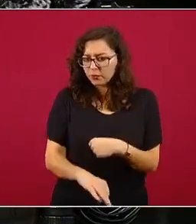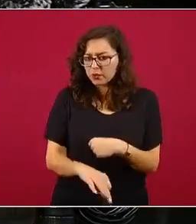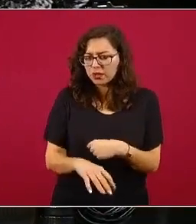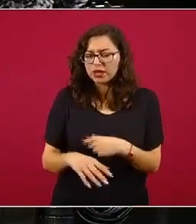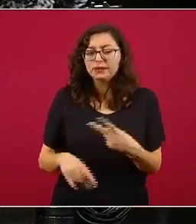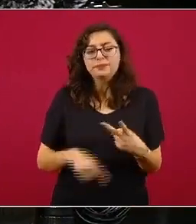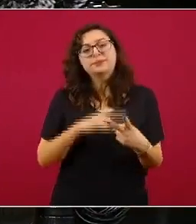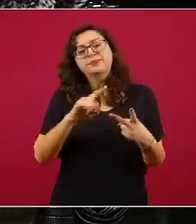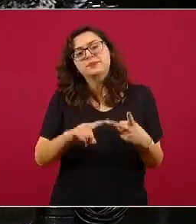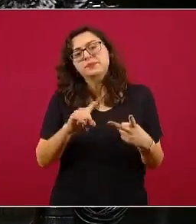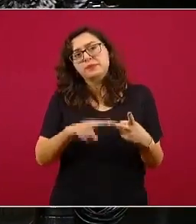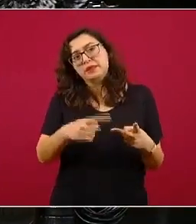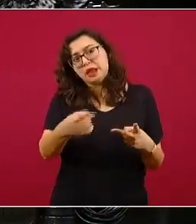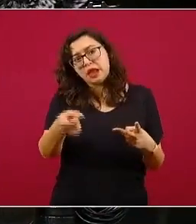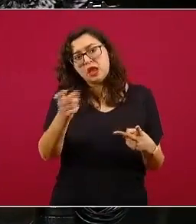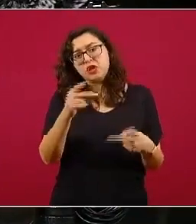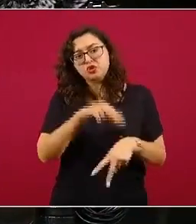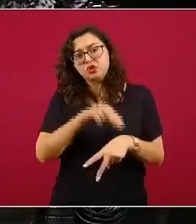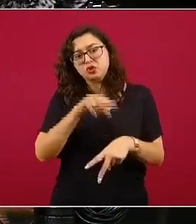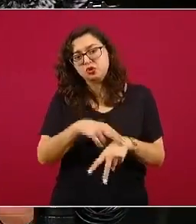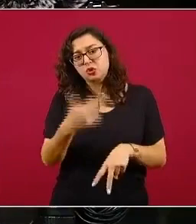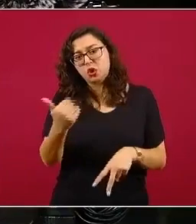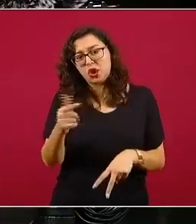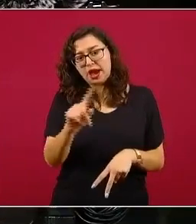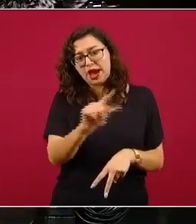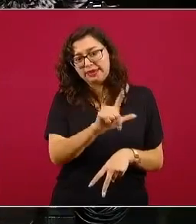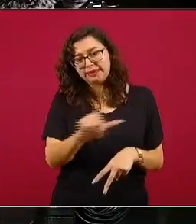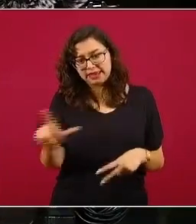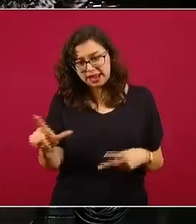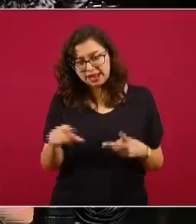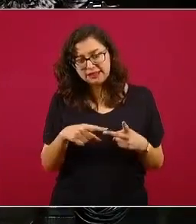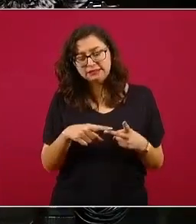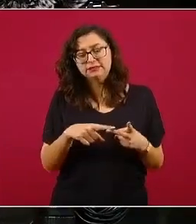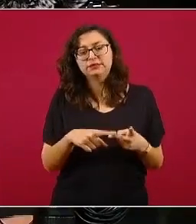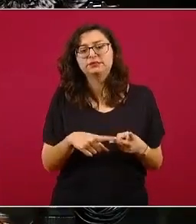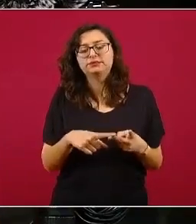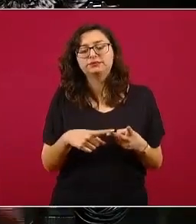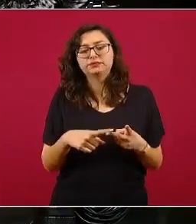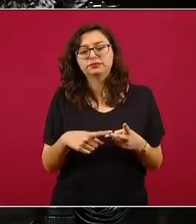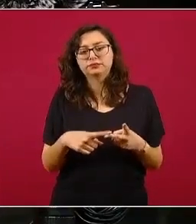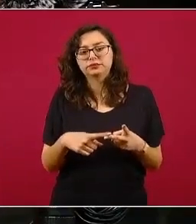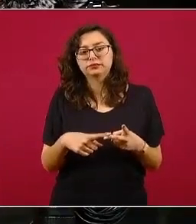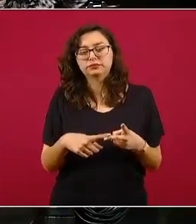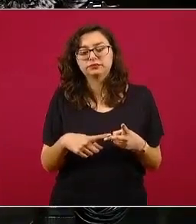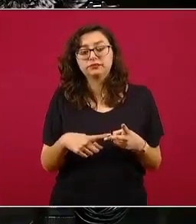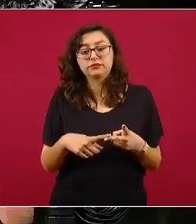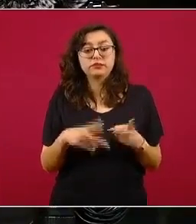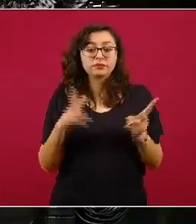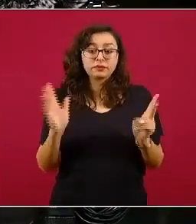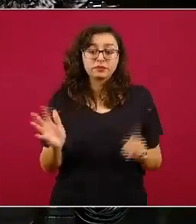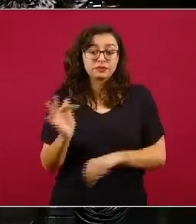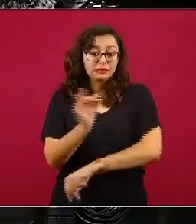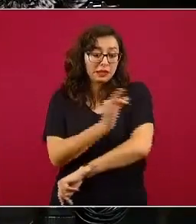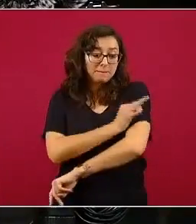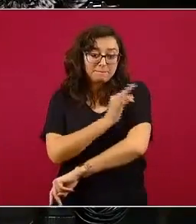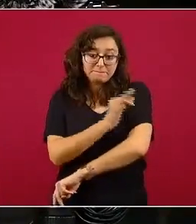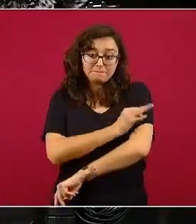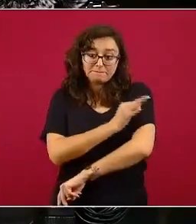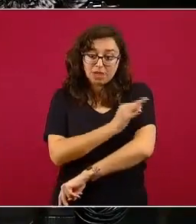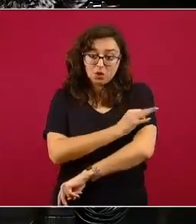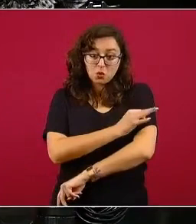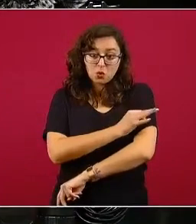Y doctor Gatel, me gustaría saber, ya una vez que le aplicaron la vacuna a quien sea, ¿cuál es